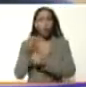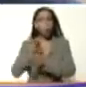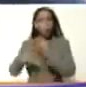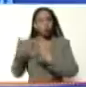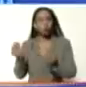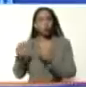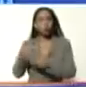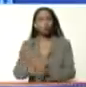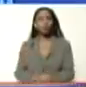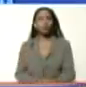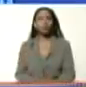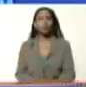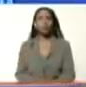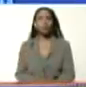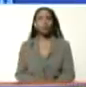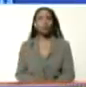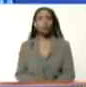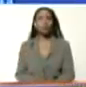Gracias.